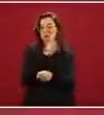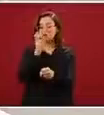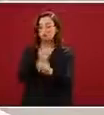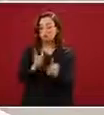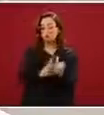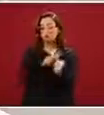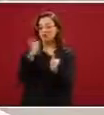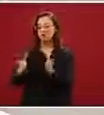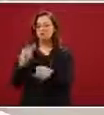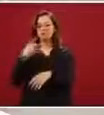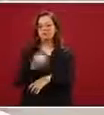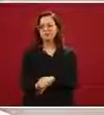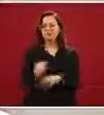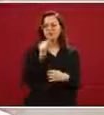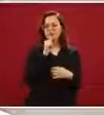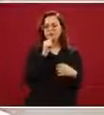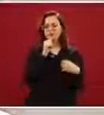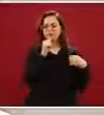vísperas.